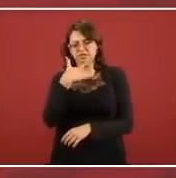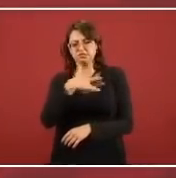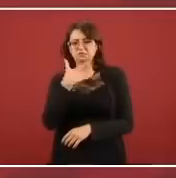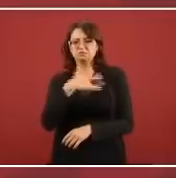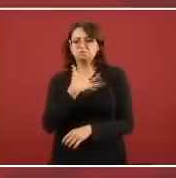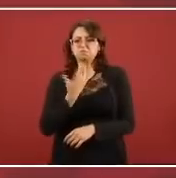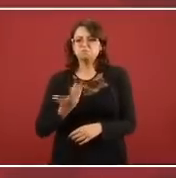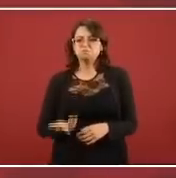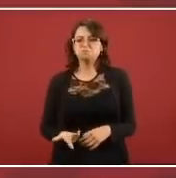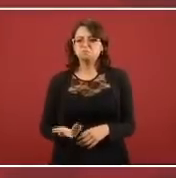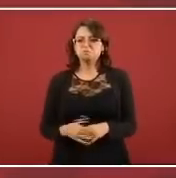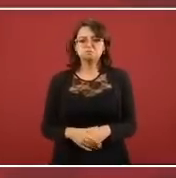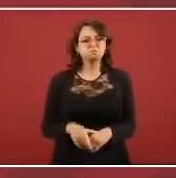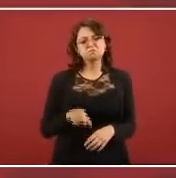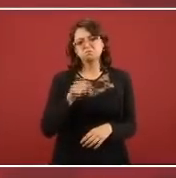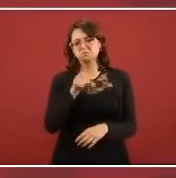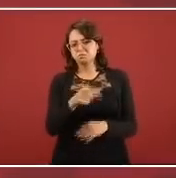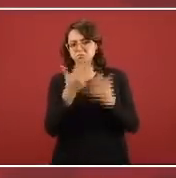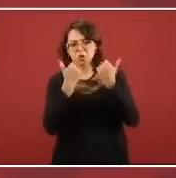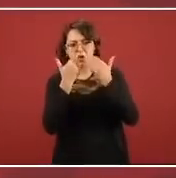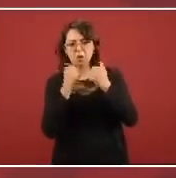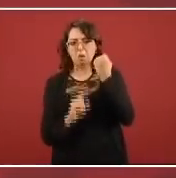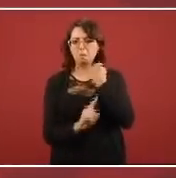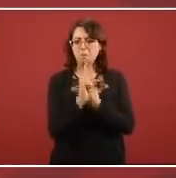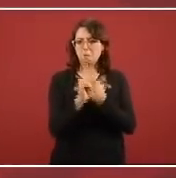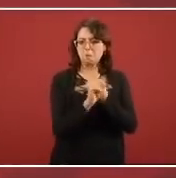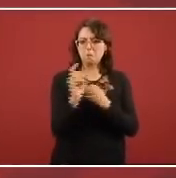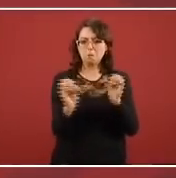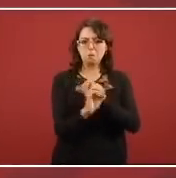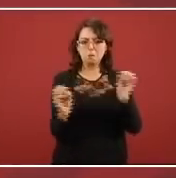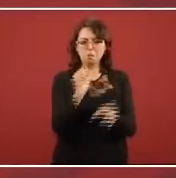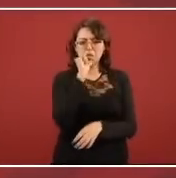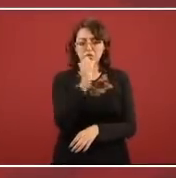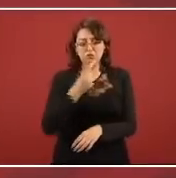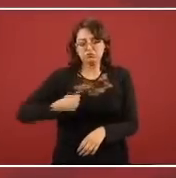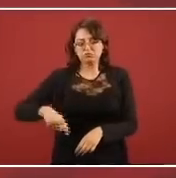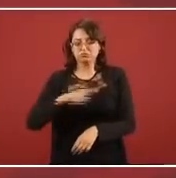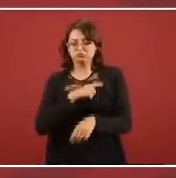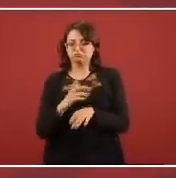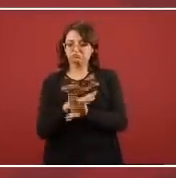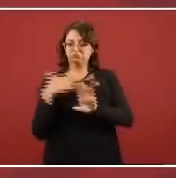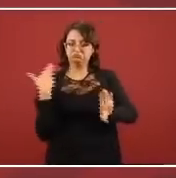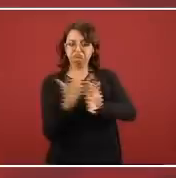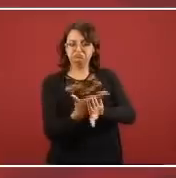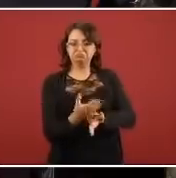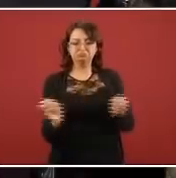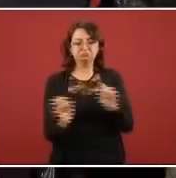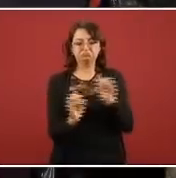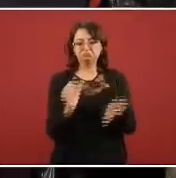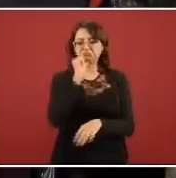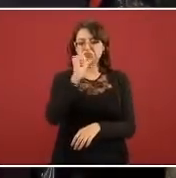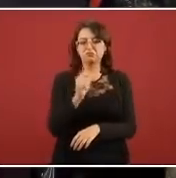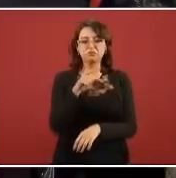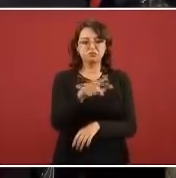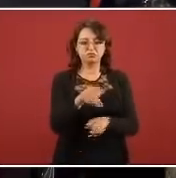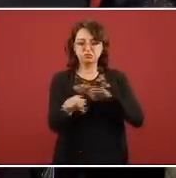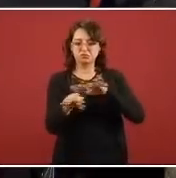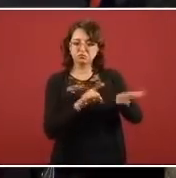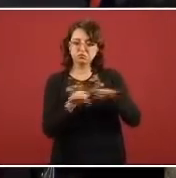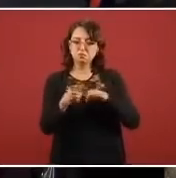no tienes ningún problema con nosotros. al contrario, respetamos tu